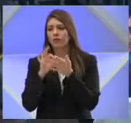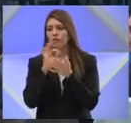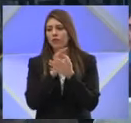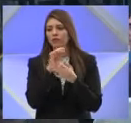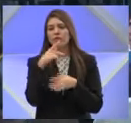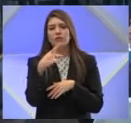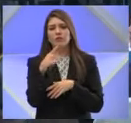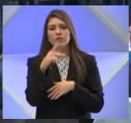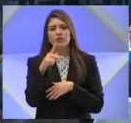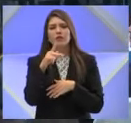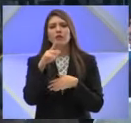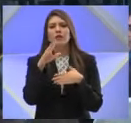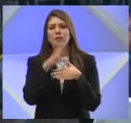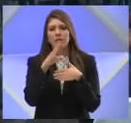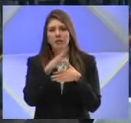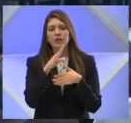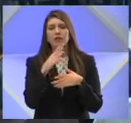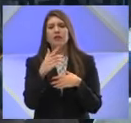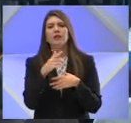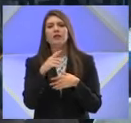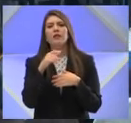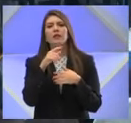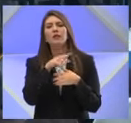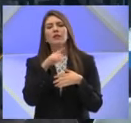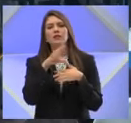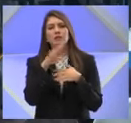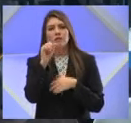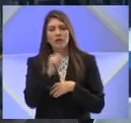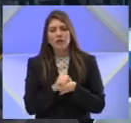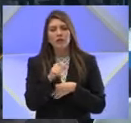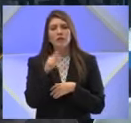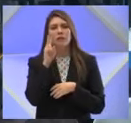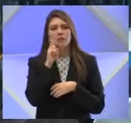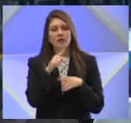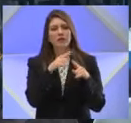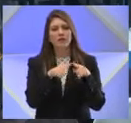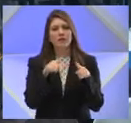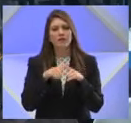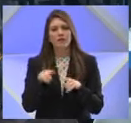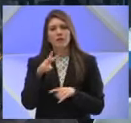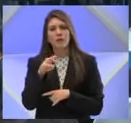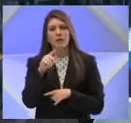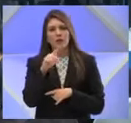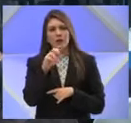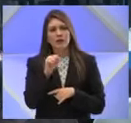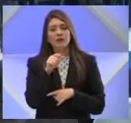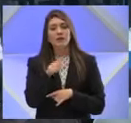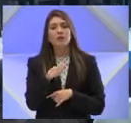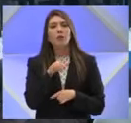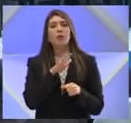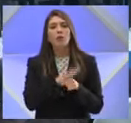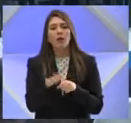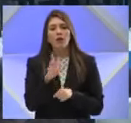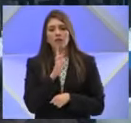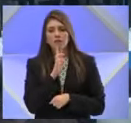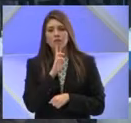américa sobre sudamérica de varios widgets kim web gateway que son los óptimos para